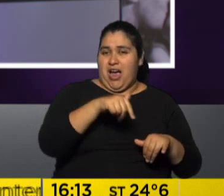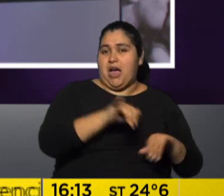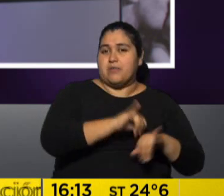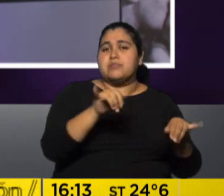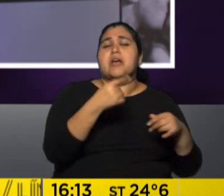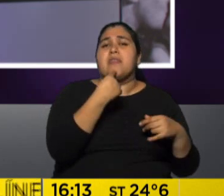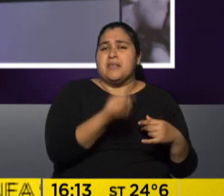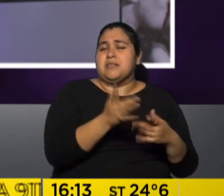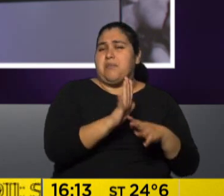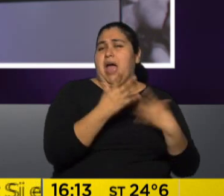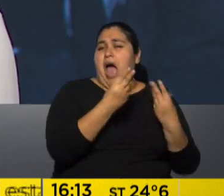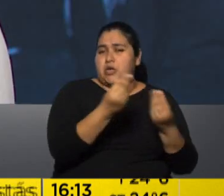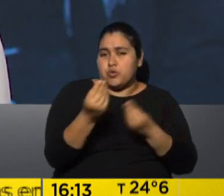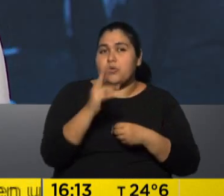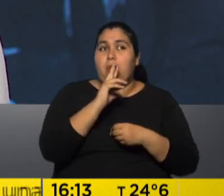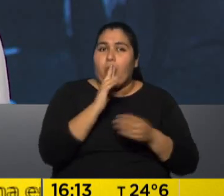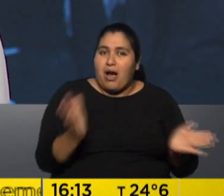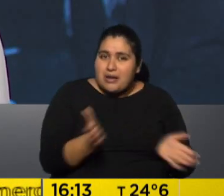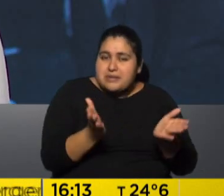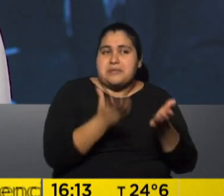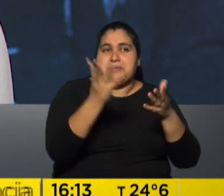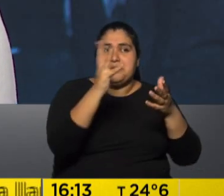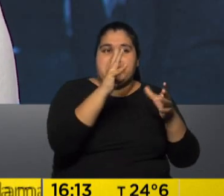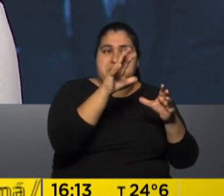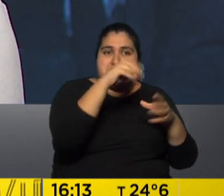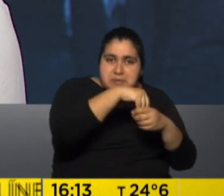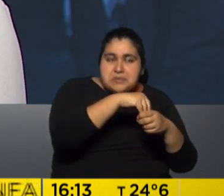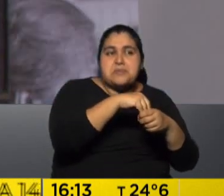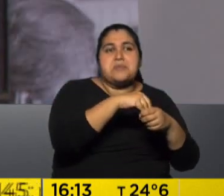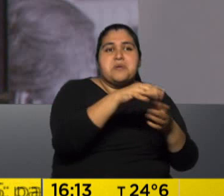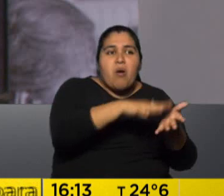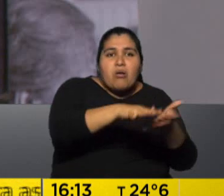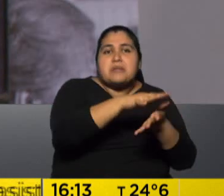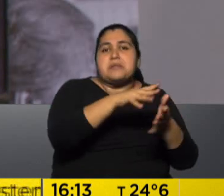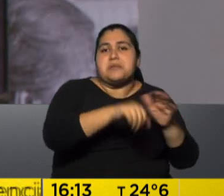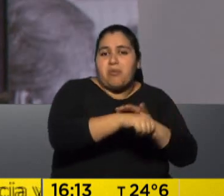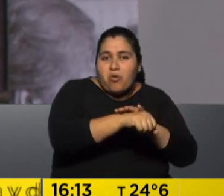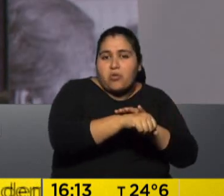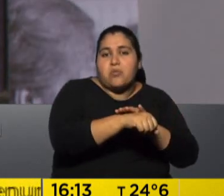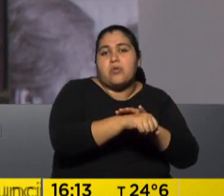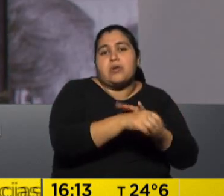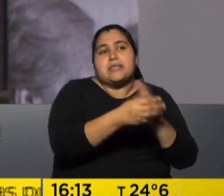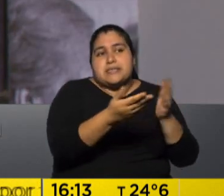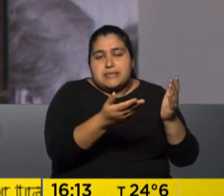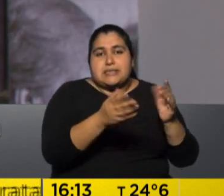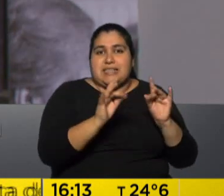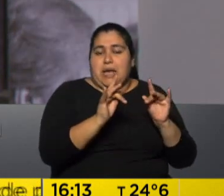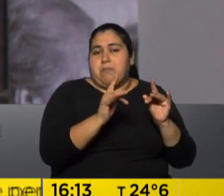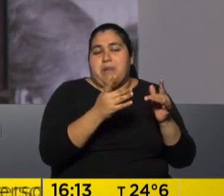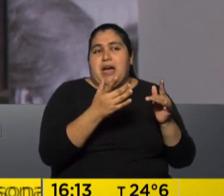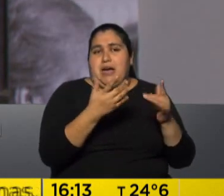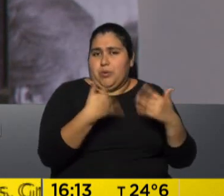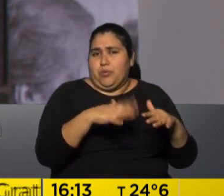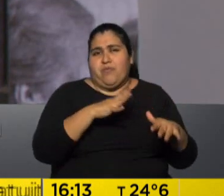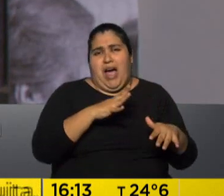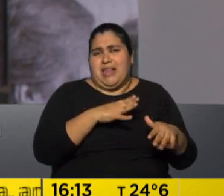ayuda, por supuesto, a que las mujeres ganen terreno en lo que es el fútbol, pero que todavía, bueno, estamos muy lejos de que las mujeres